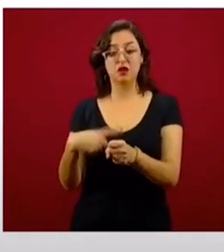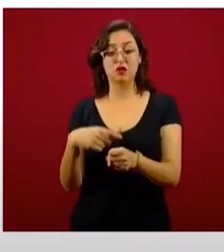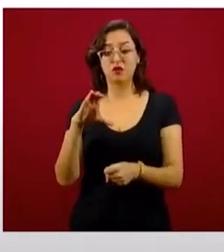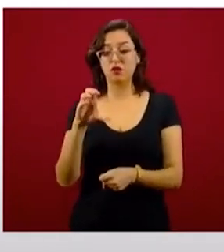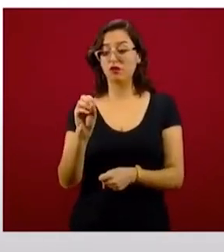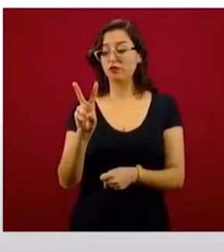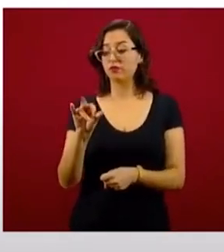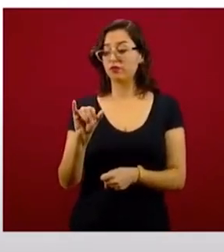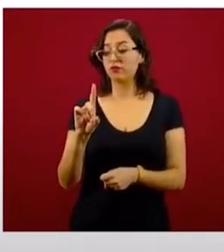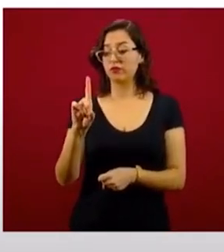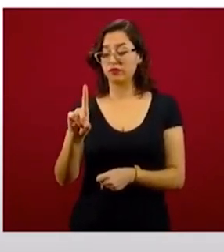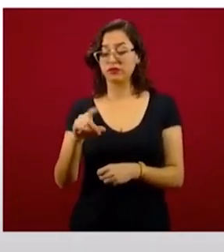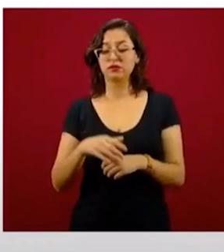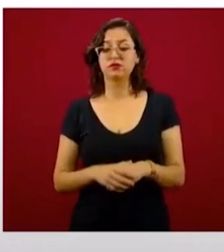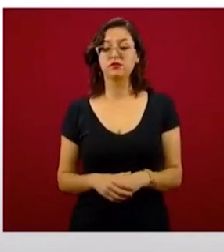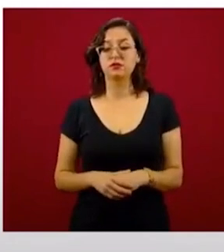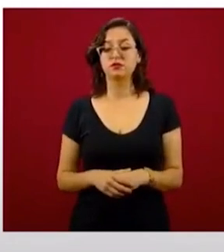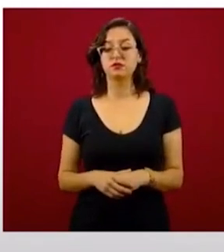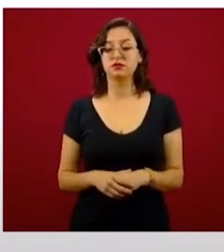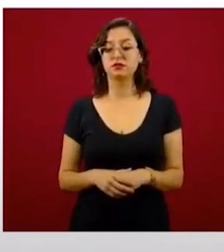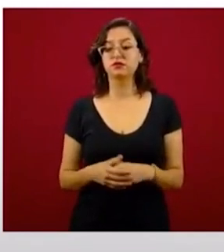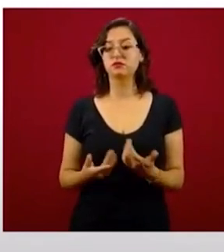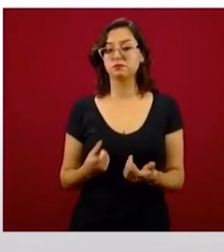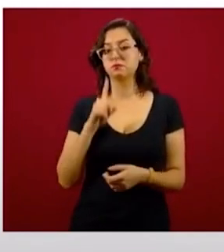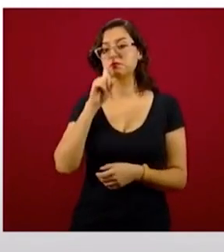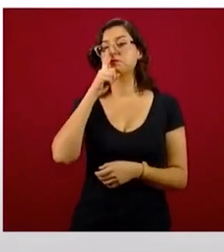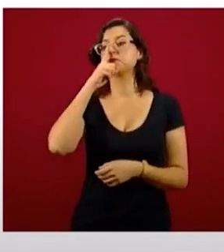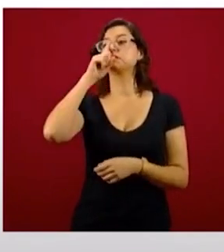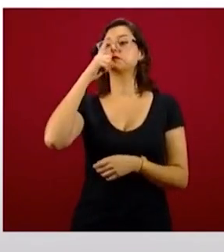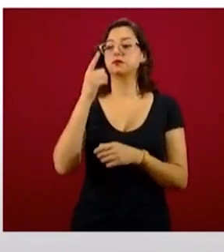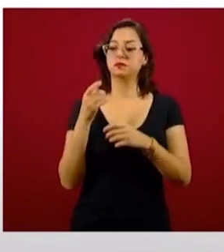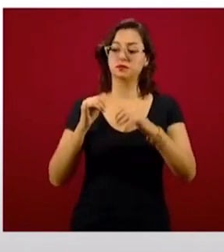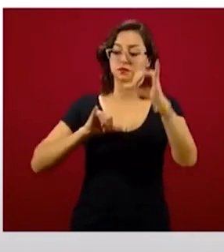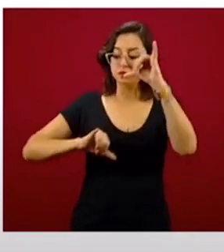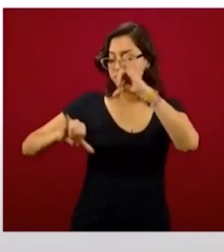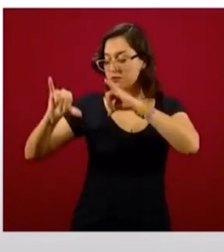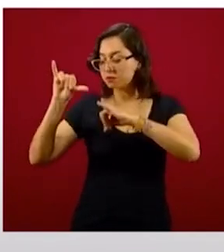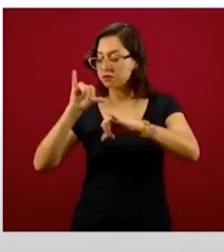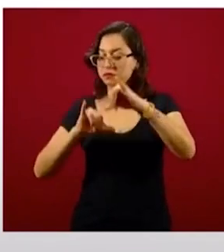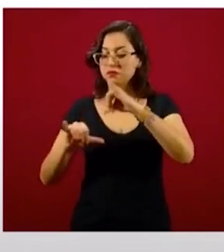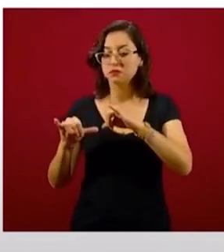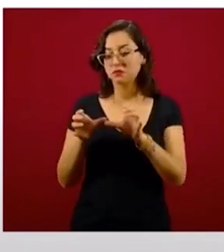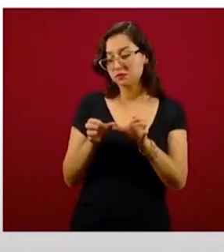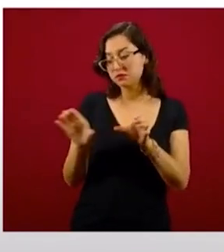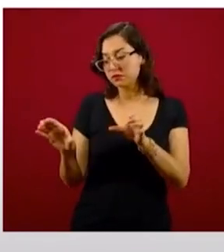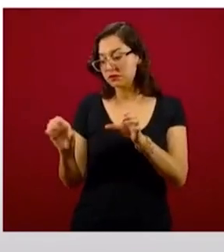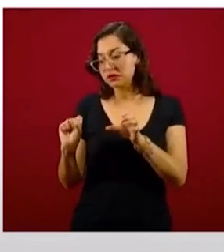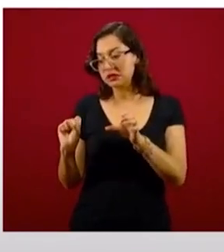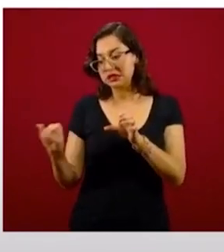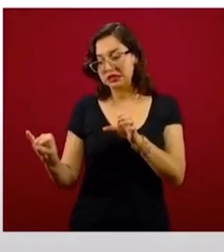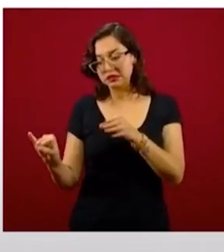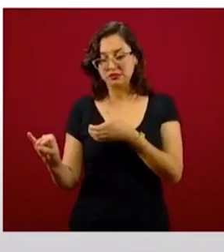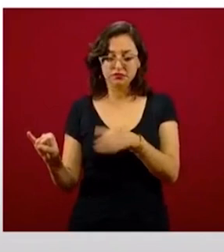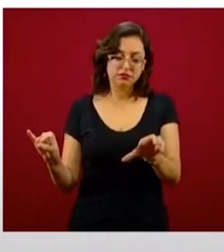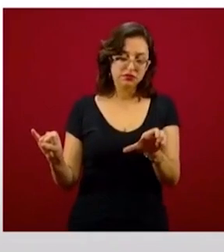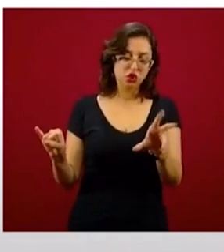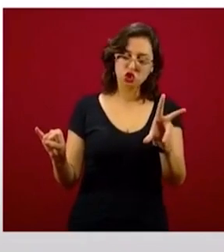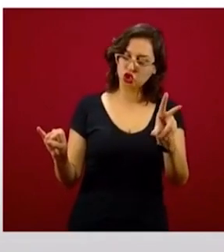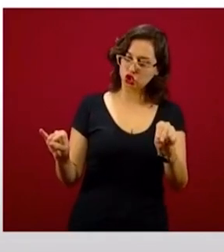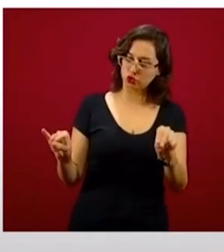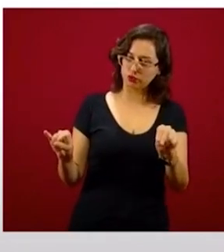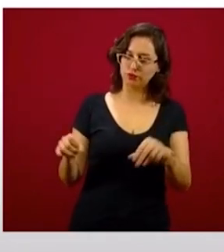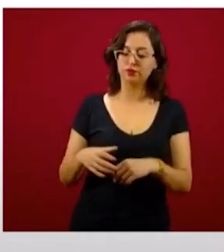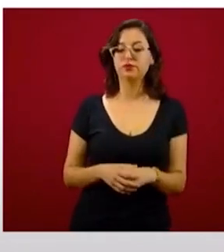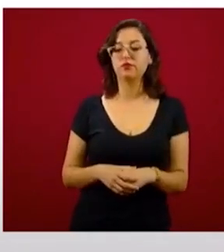kobe 19 y se les ha tomado una muestra para confirmar o descartar cómo va este proceso